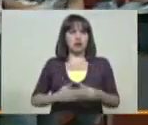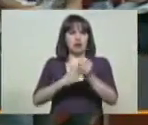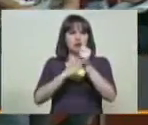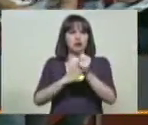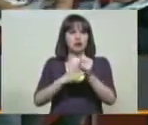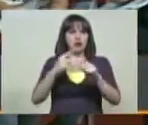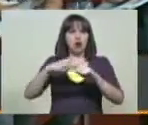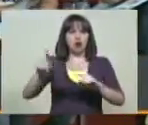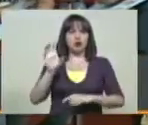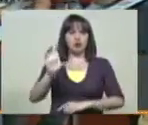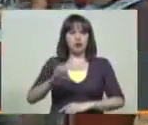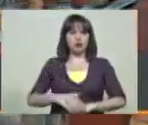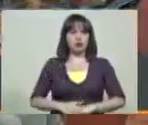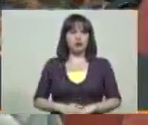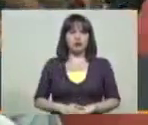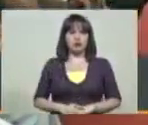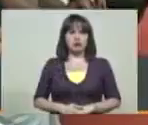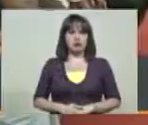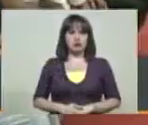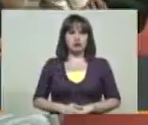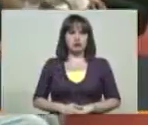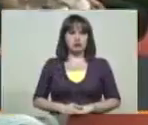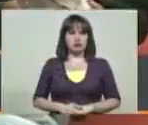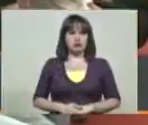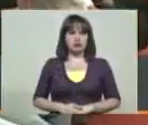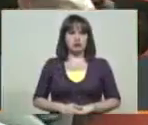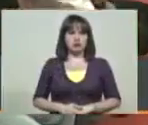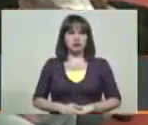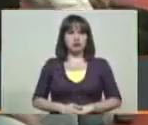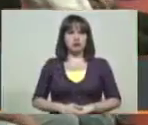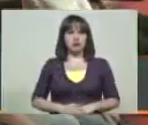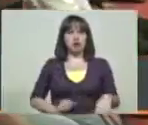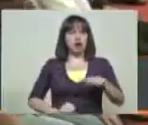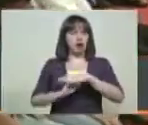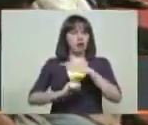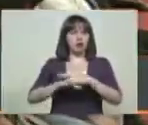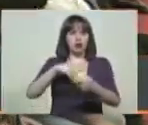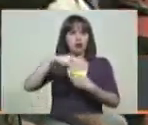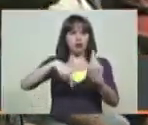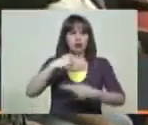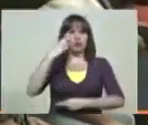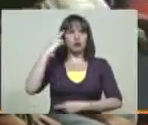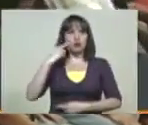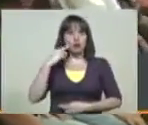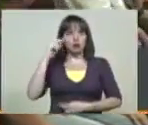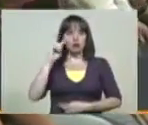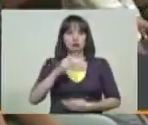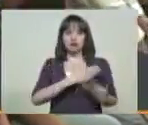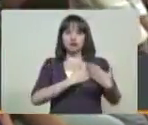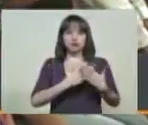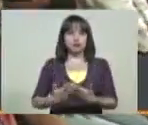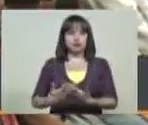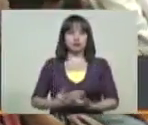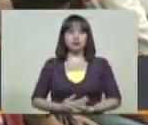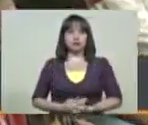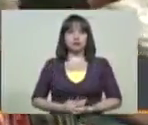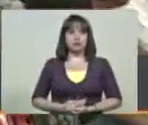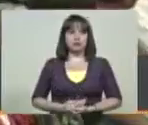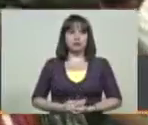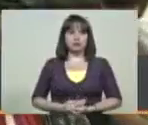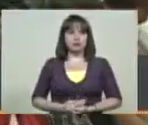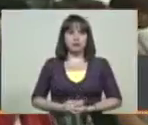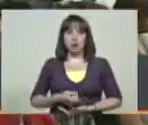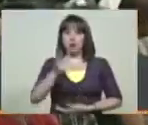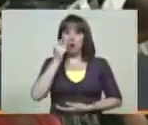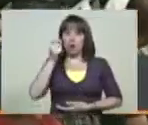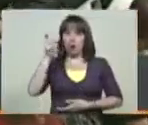en apoyo y solidaridad con la revolución bolivariana adelante compañeros nació en tulsa